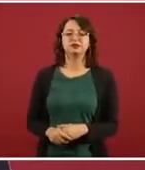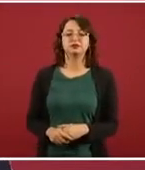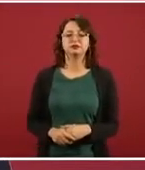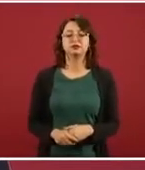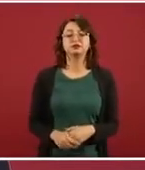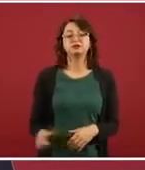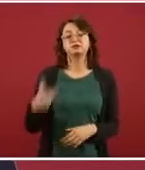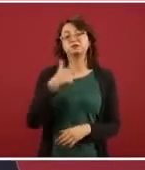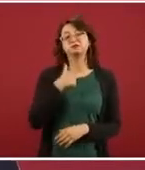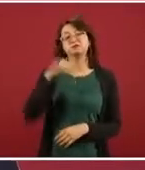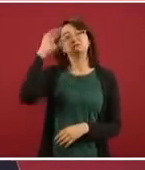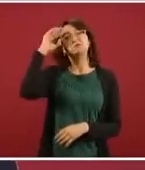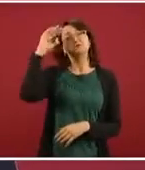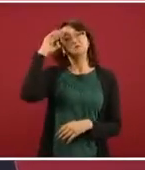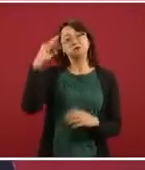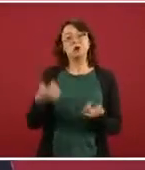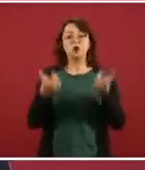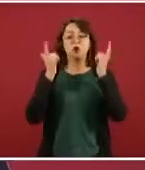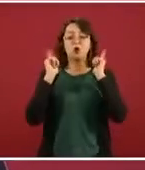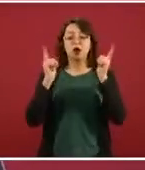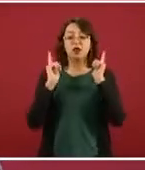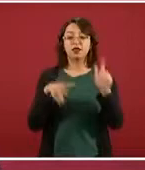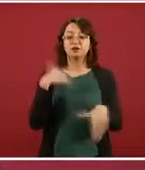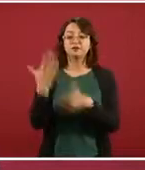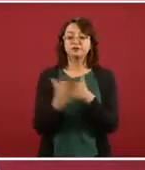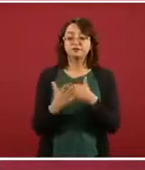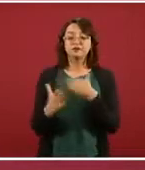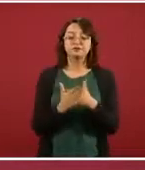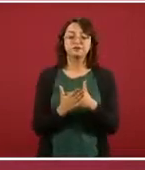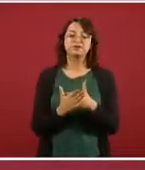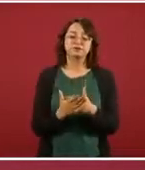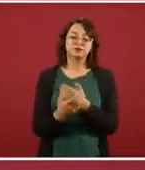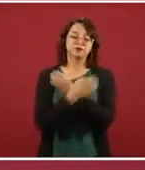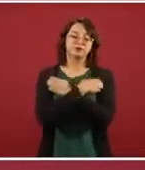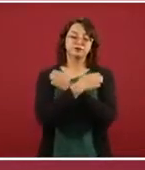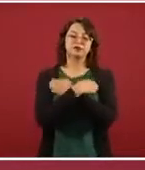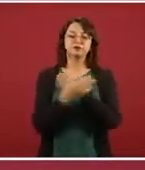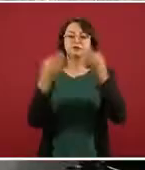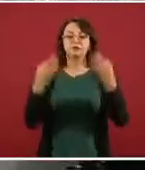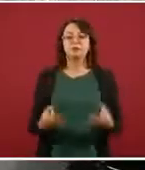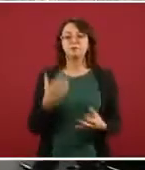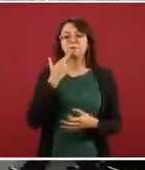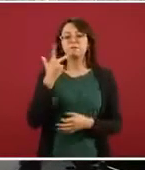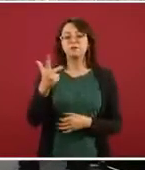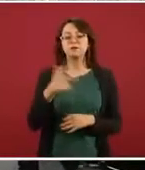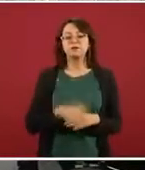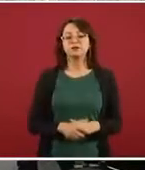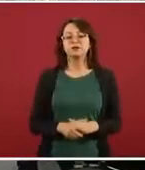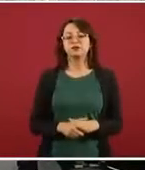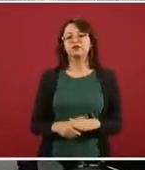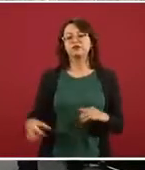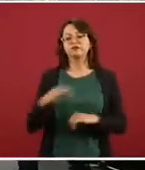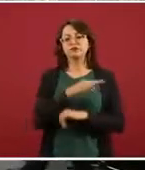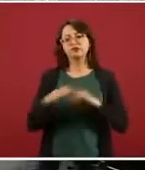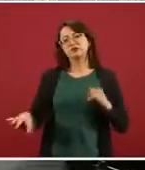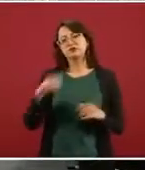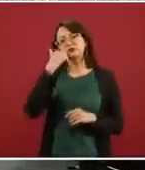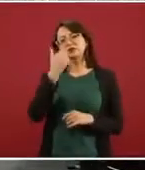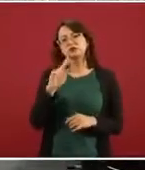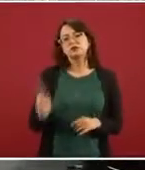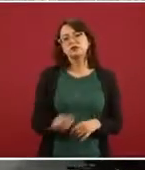Entonces, yo espero que mejoremos nosotros la calidad educativa. Presidente, bueno, ya nada más para concluir, le quería preguntar.